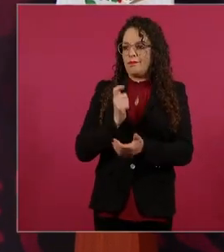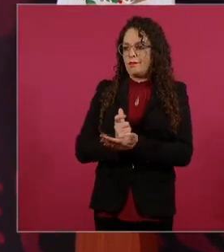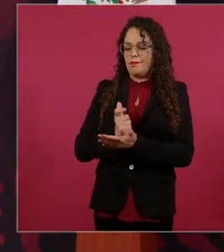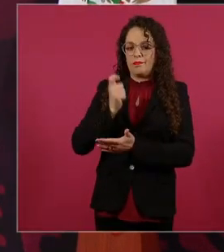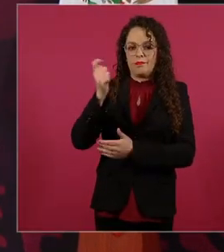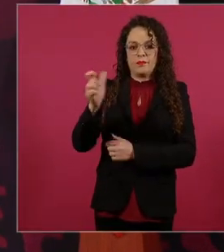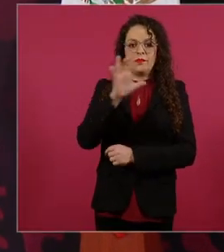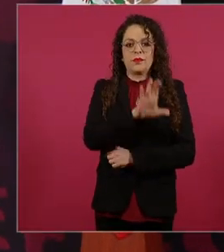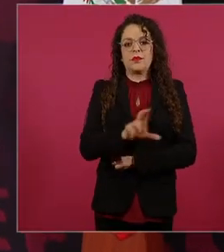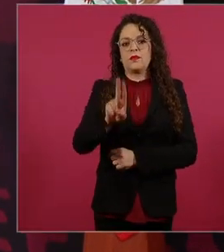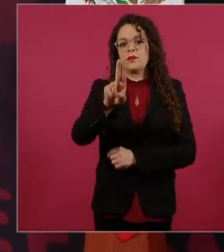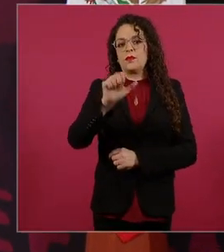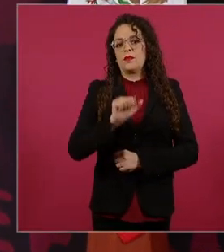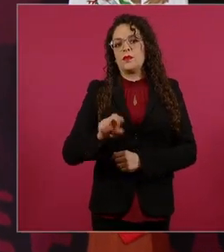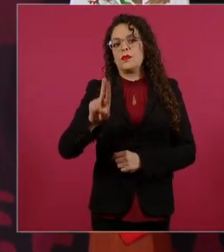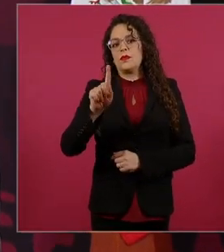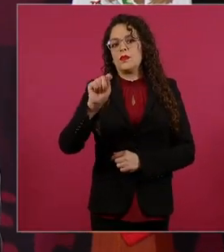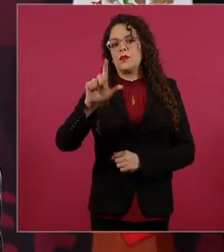pasando por